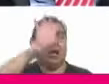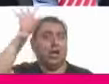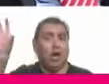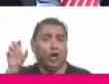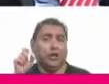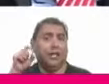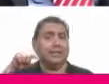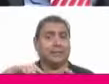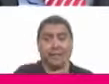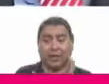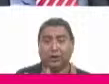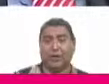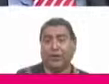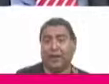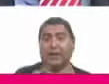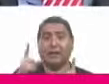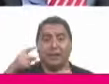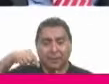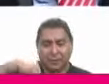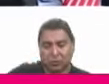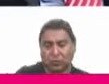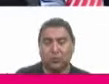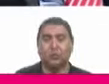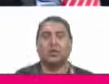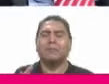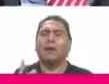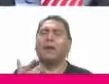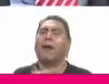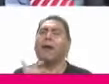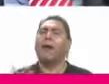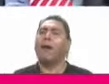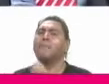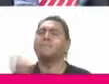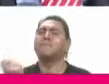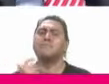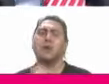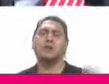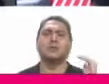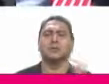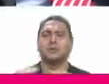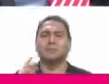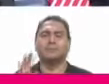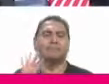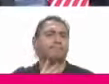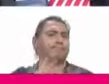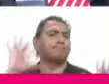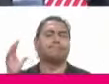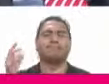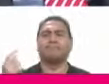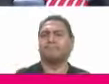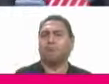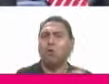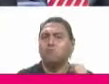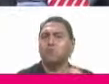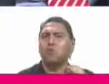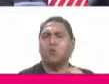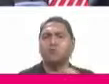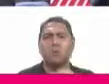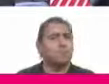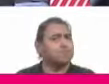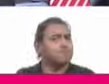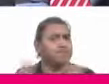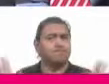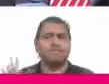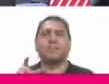El desafío es encontrar los equilibrios, salir de la confrontación y a ver si podemos